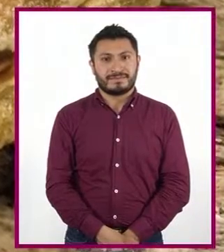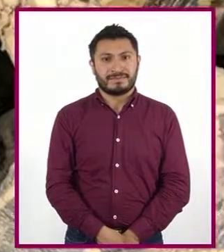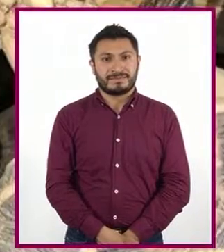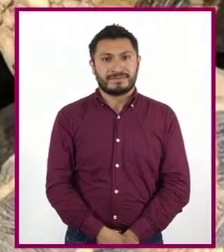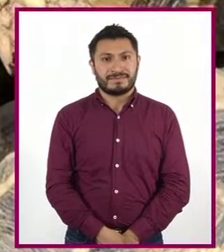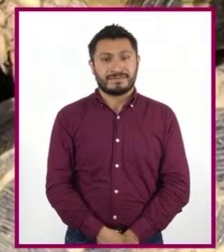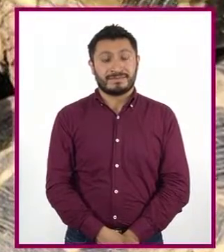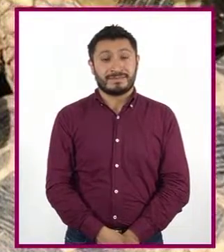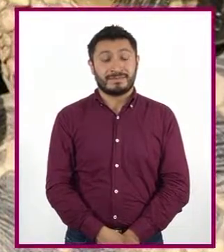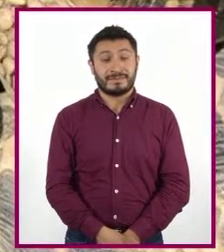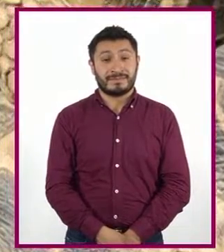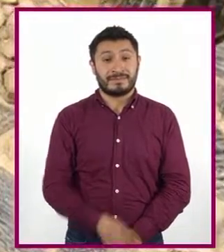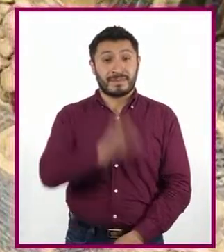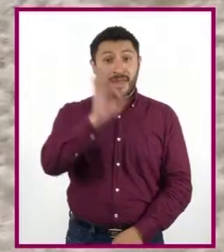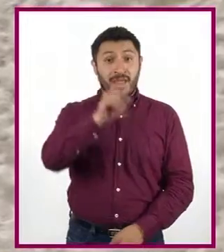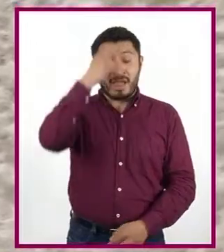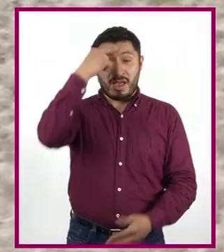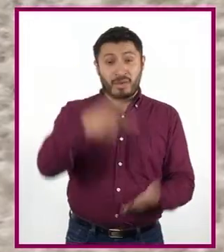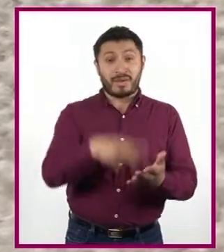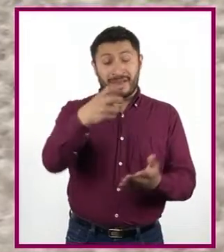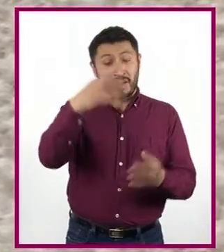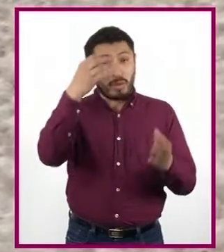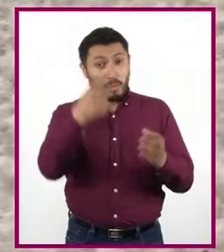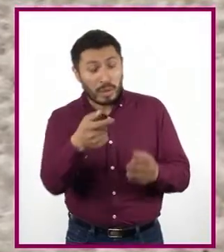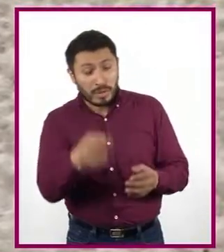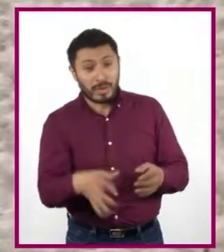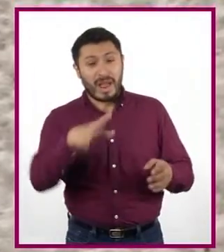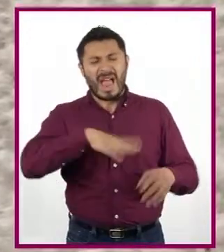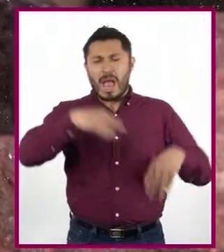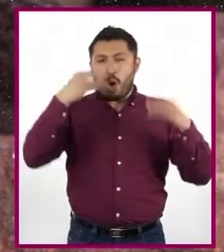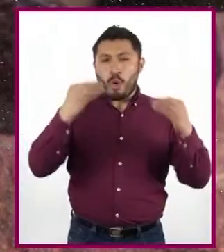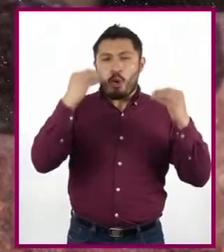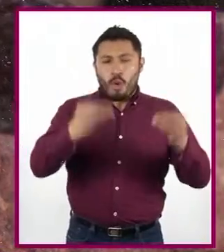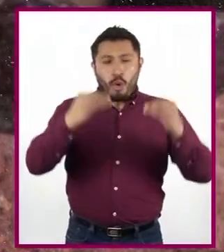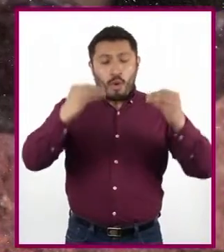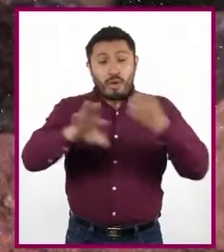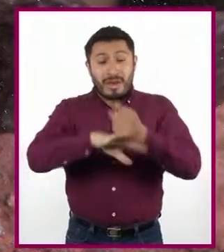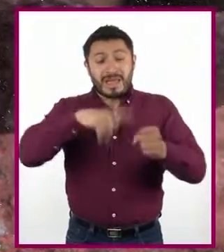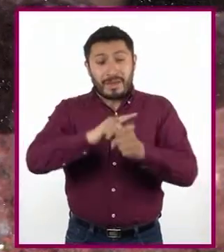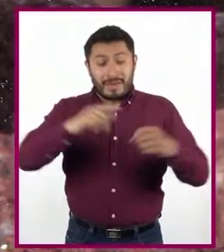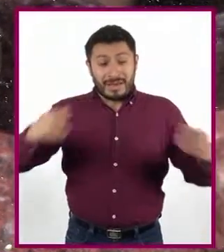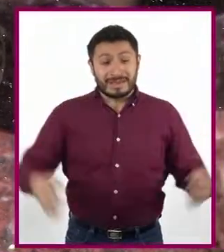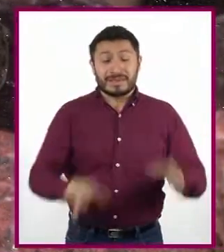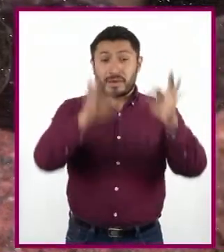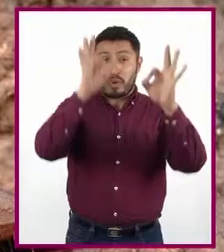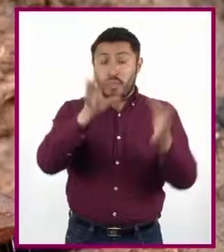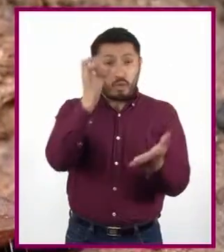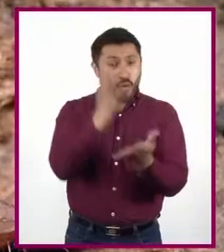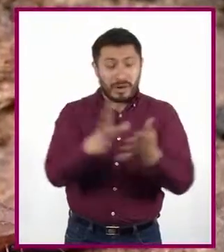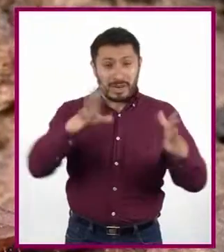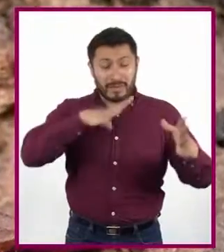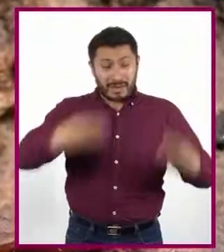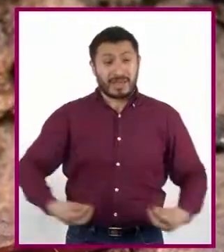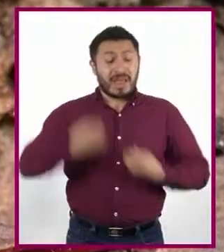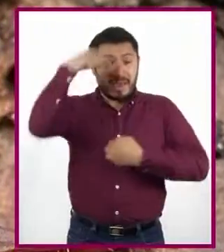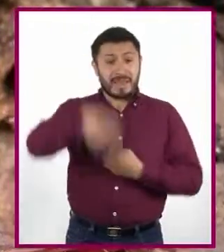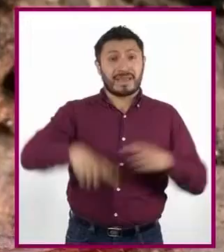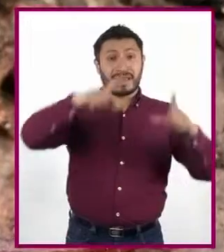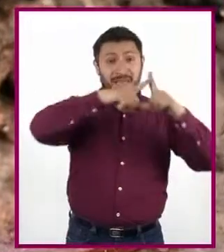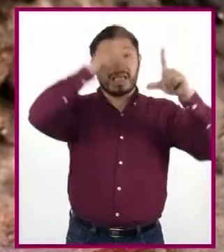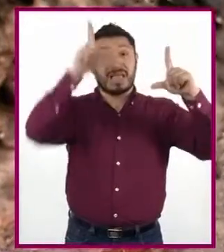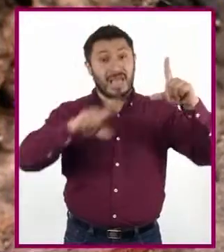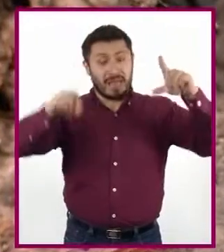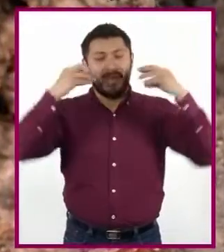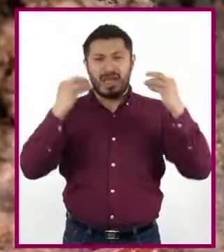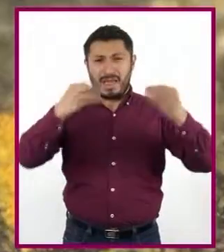Y por si eso te parece poco, existe una amplia variedad de especies endémicas, es decir, que solo existen aquí, en nuestro